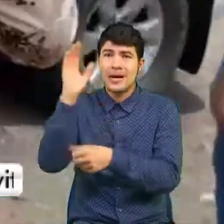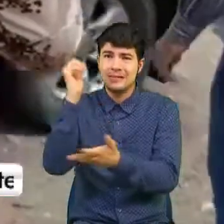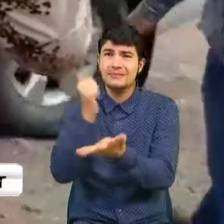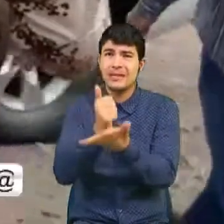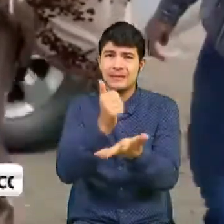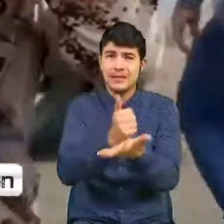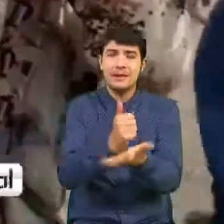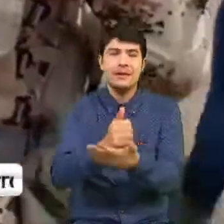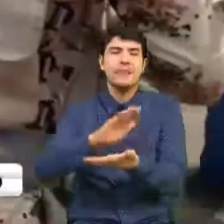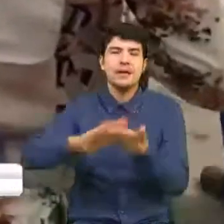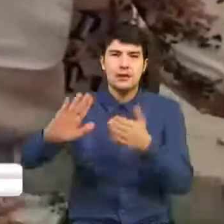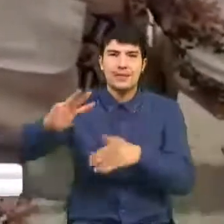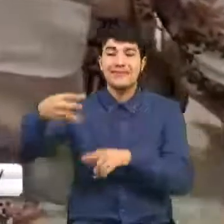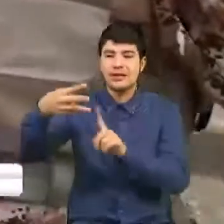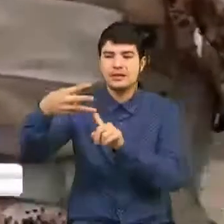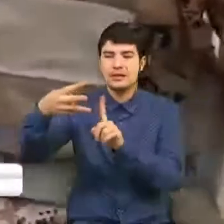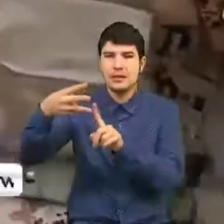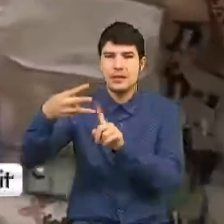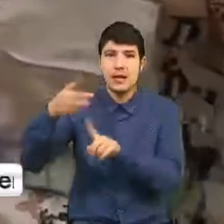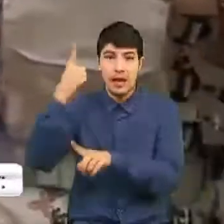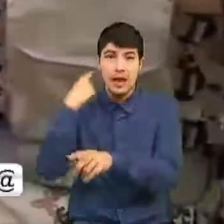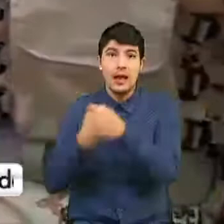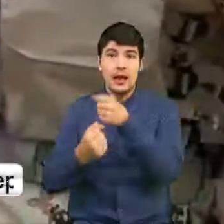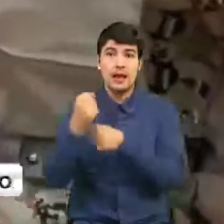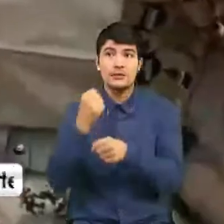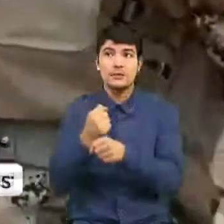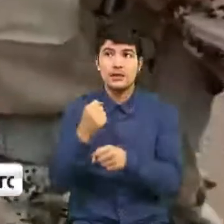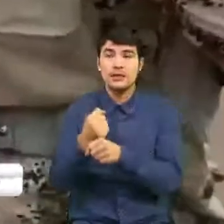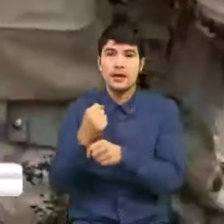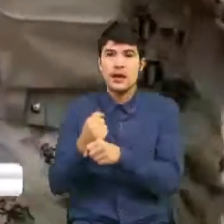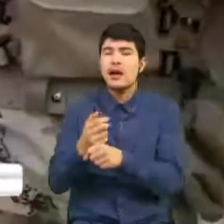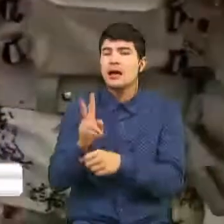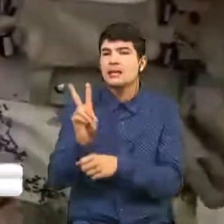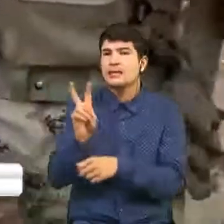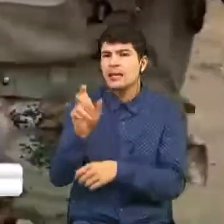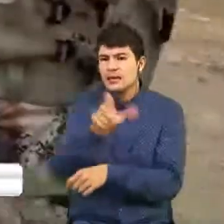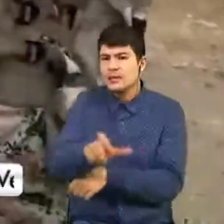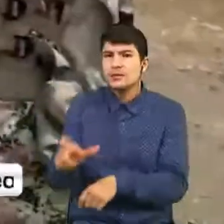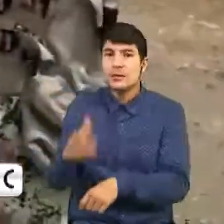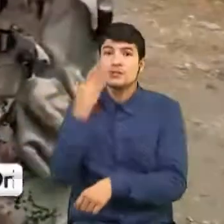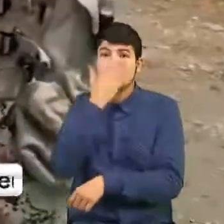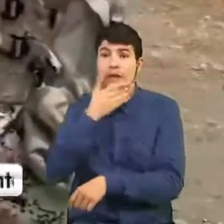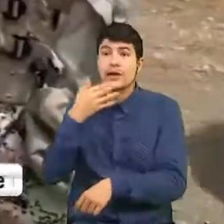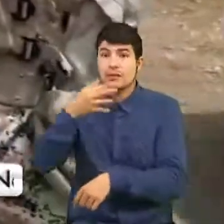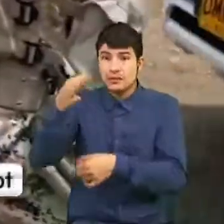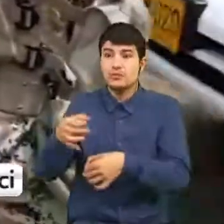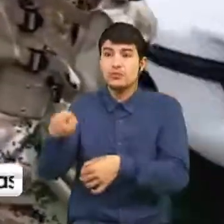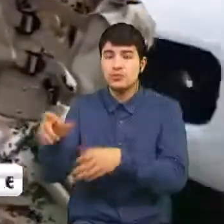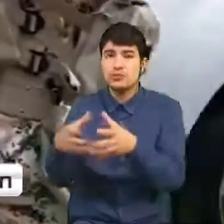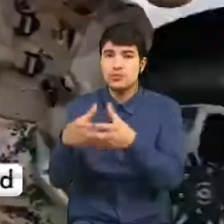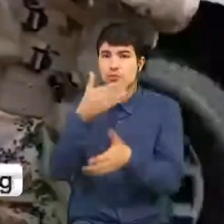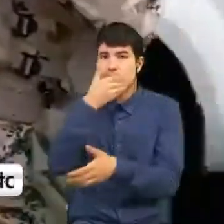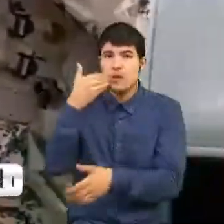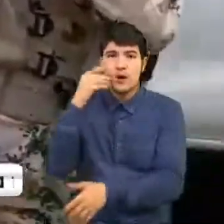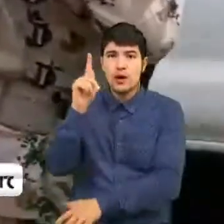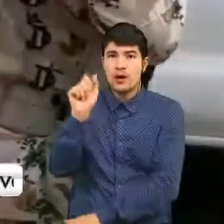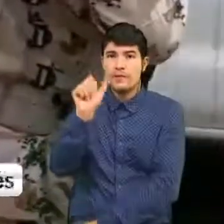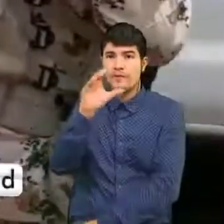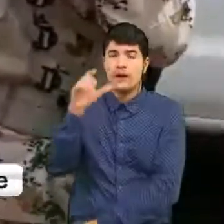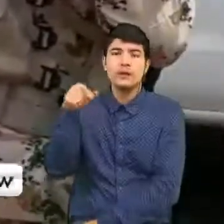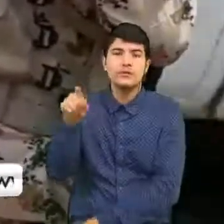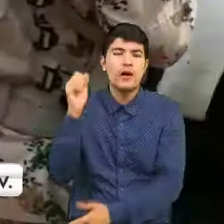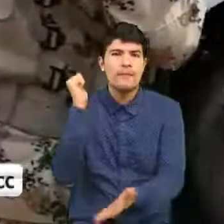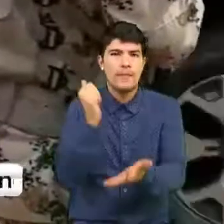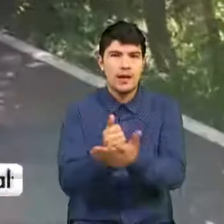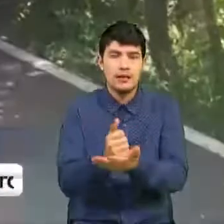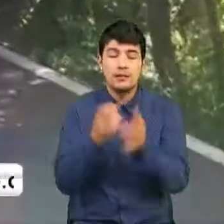perdón tercer lugar el año pasado y está cerca de siete personas por lo menos comprobar y eso es muy grave